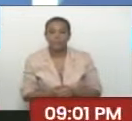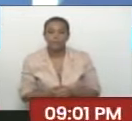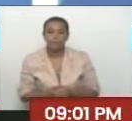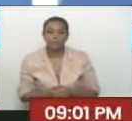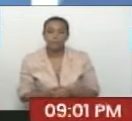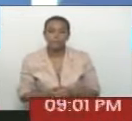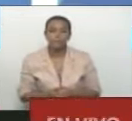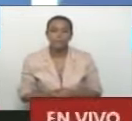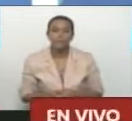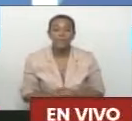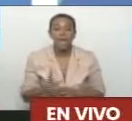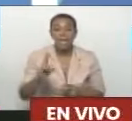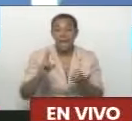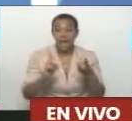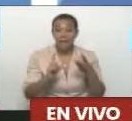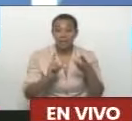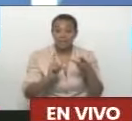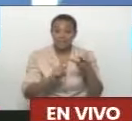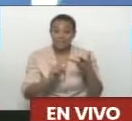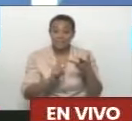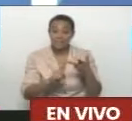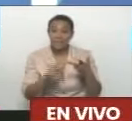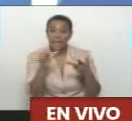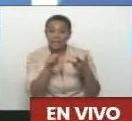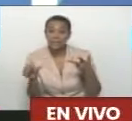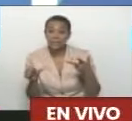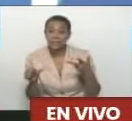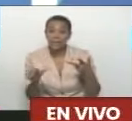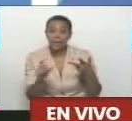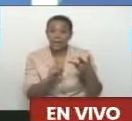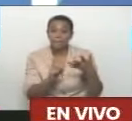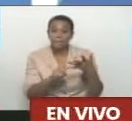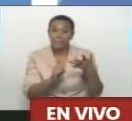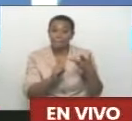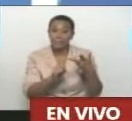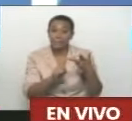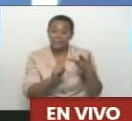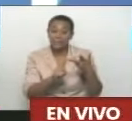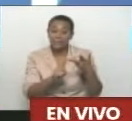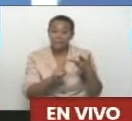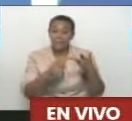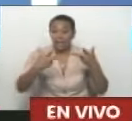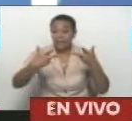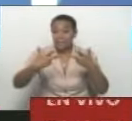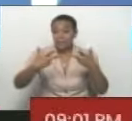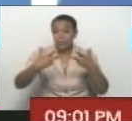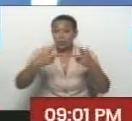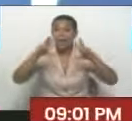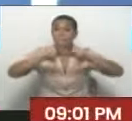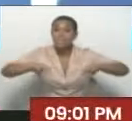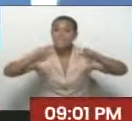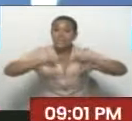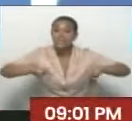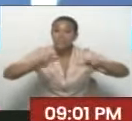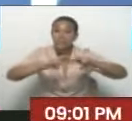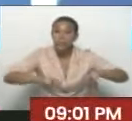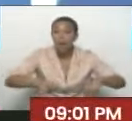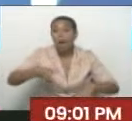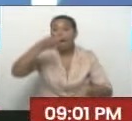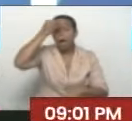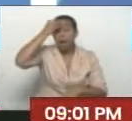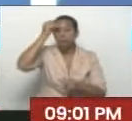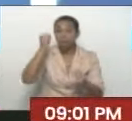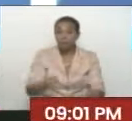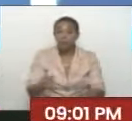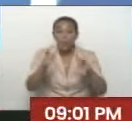ustedes la tercera línea de acción en el vértice 3, la investigación, el